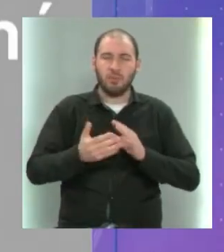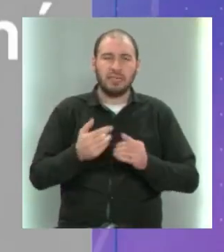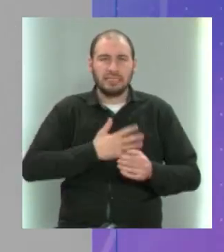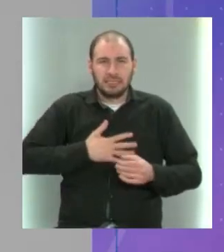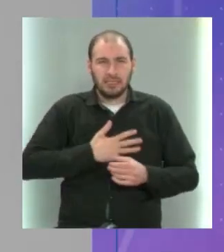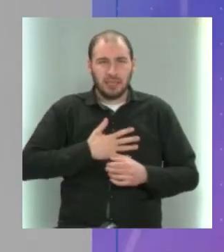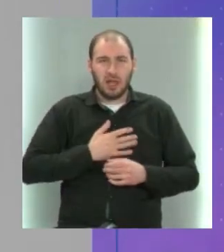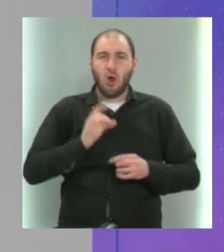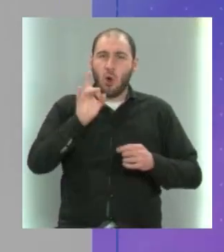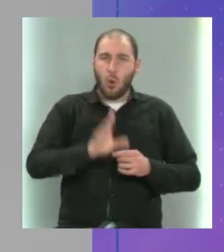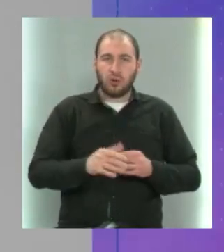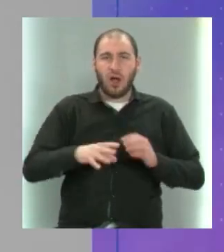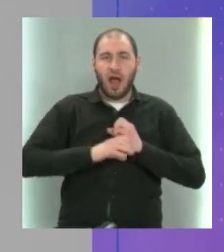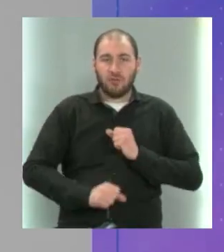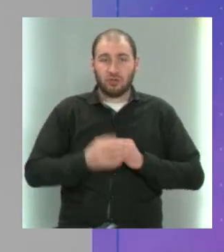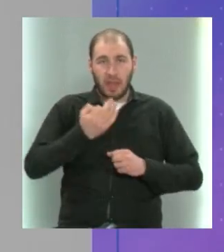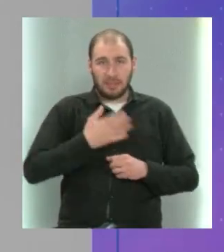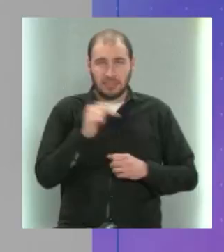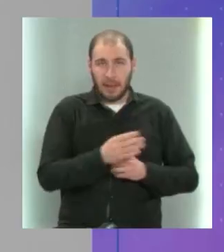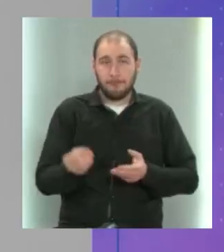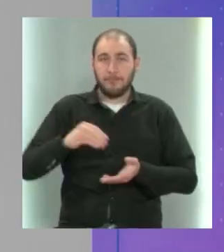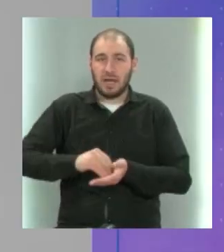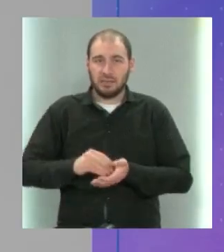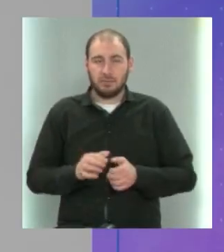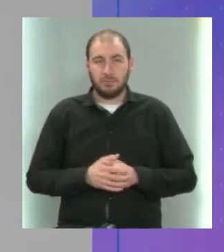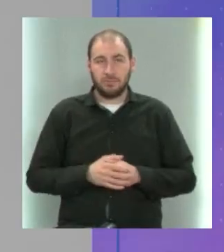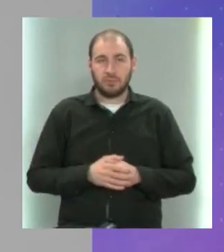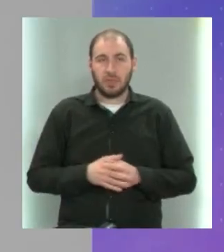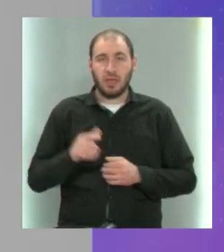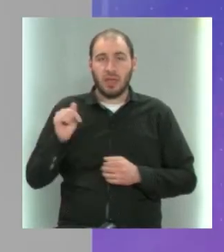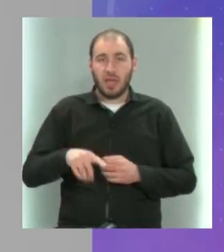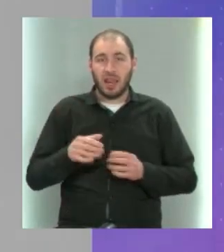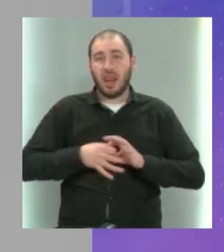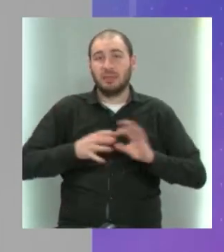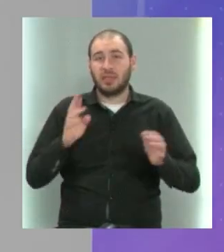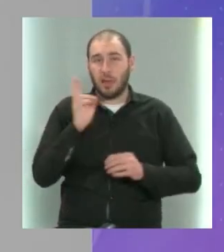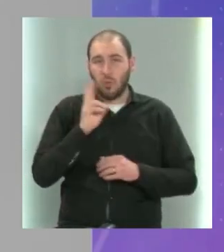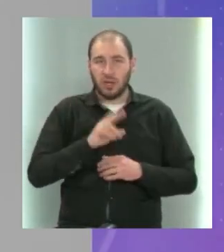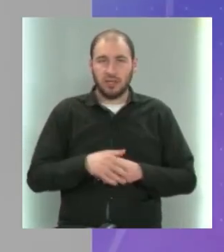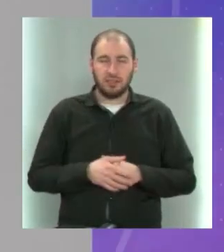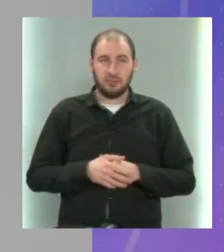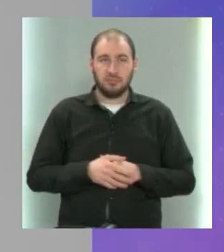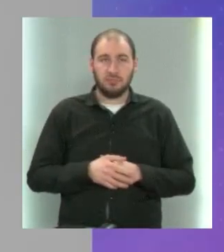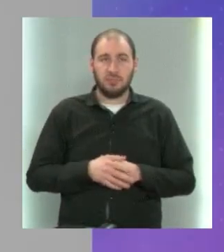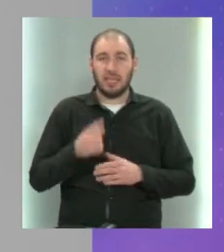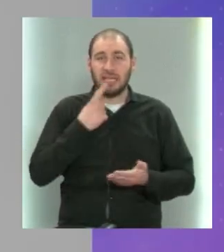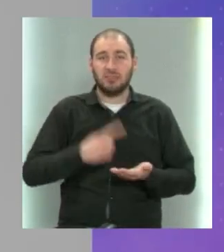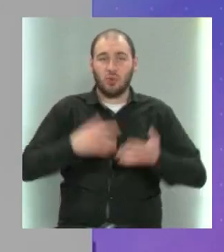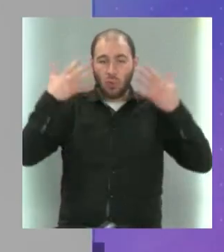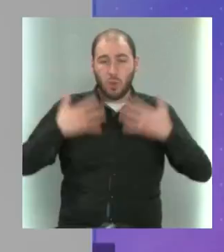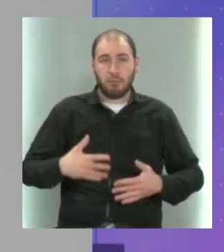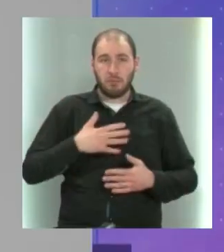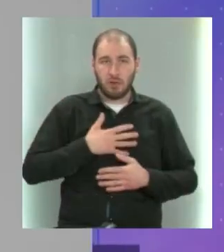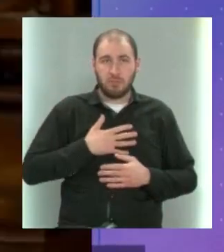percibir no solo el aborto en particular, sino la posibilidad de libertad que tienen las mujeres de decidir sobre sus cuerpos y